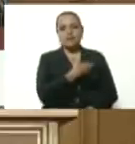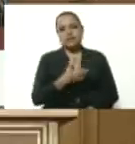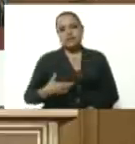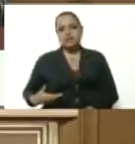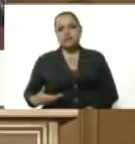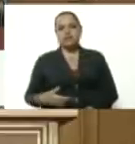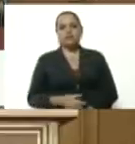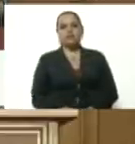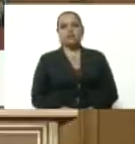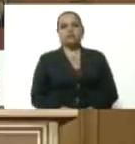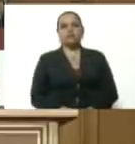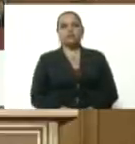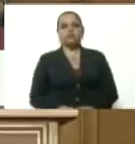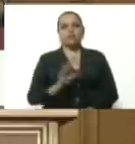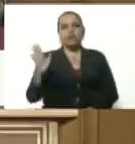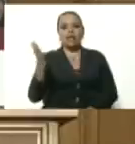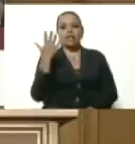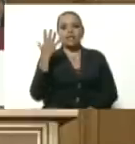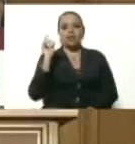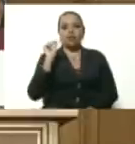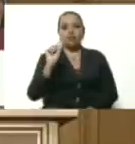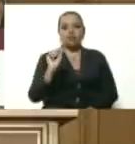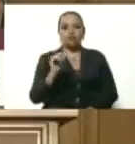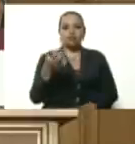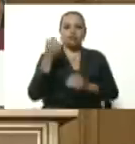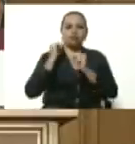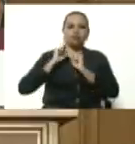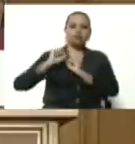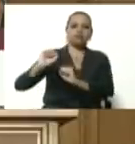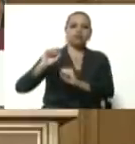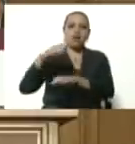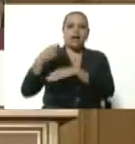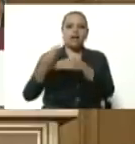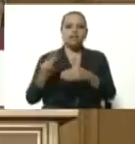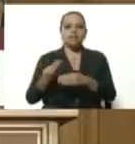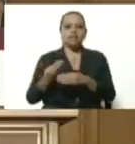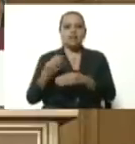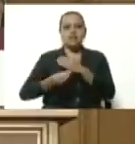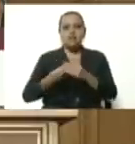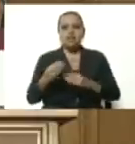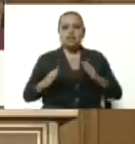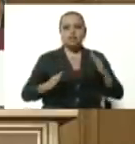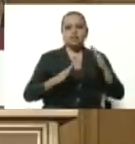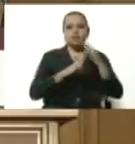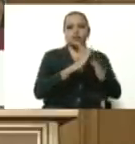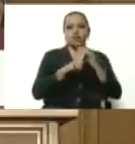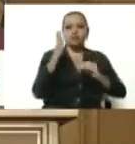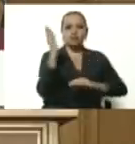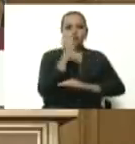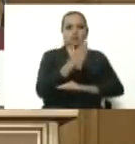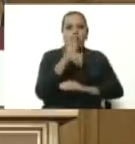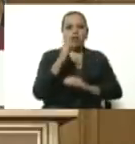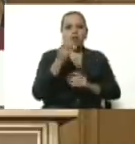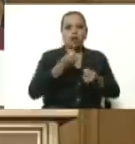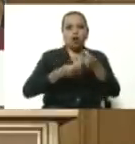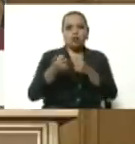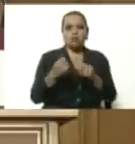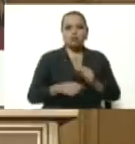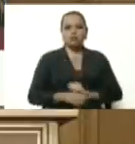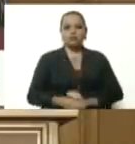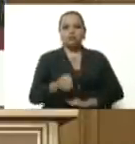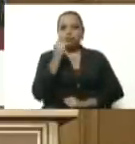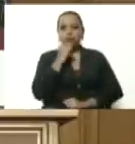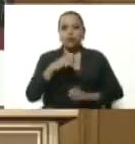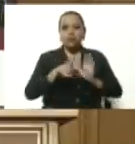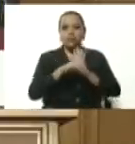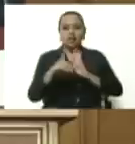presidencial. El quinto punto, rechazar la aplicación de sanciones económicas contra el país, violatorias del derecho internacional,